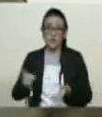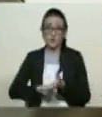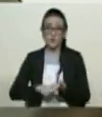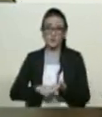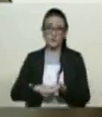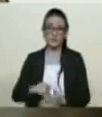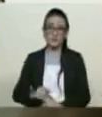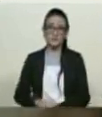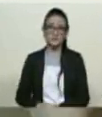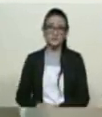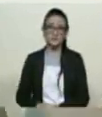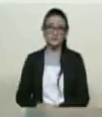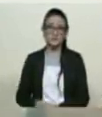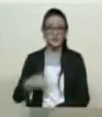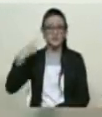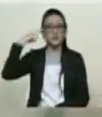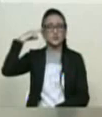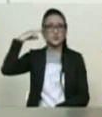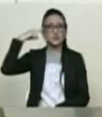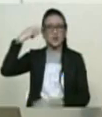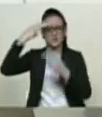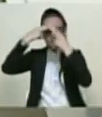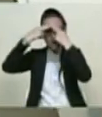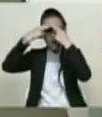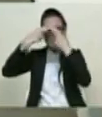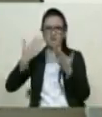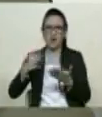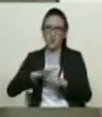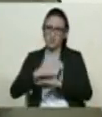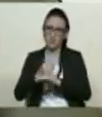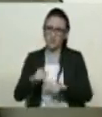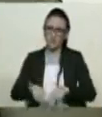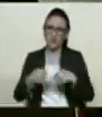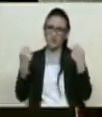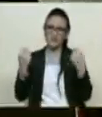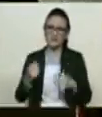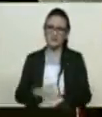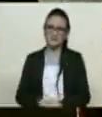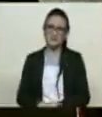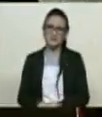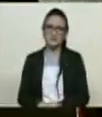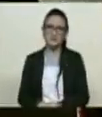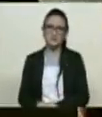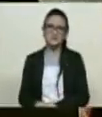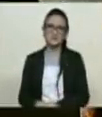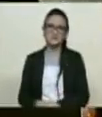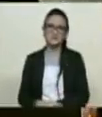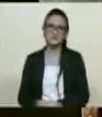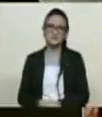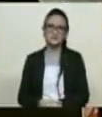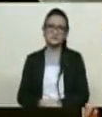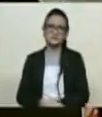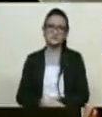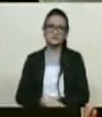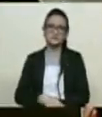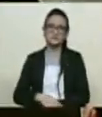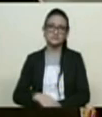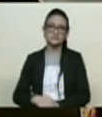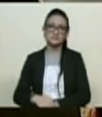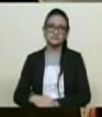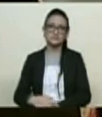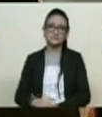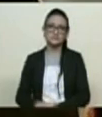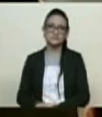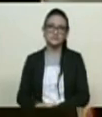huellas psicológicas y emocionales que quedan de la violencia. Entonces, por eso yo quería traer